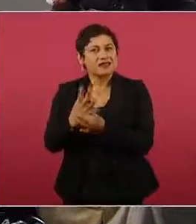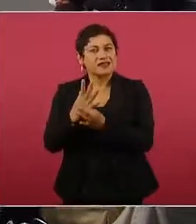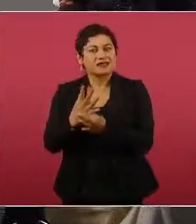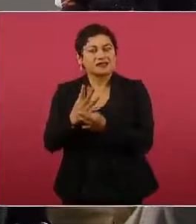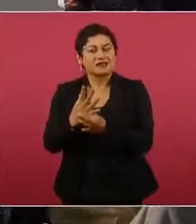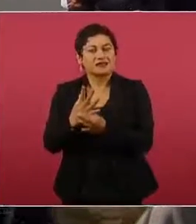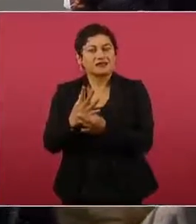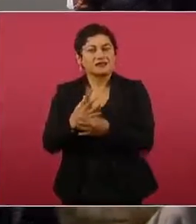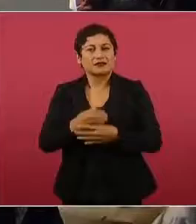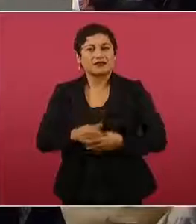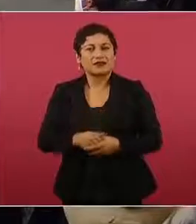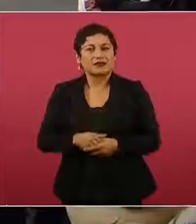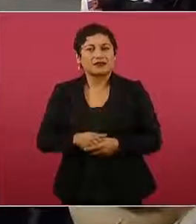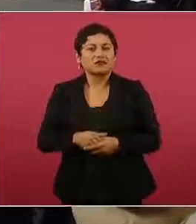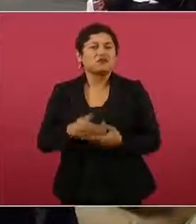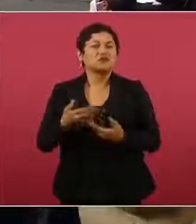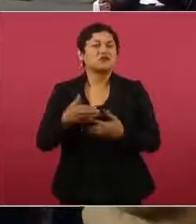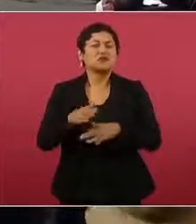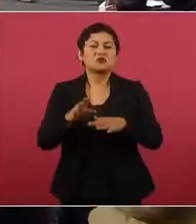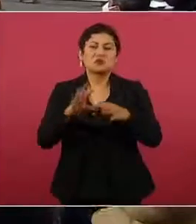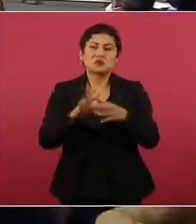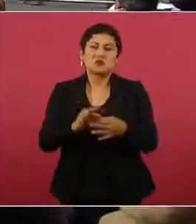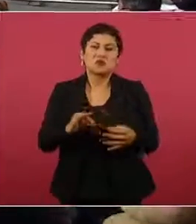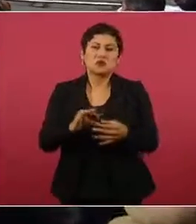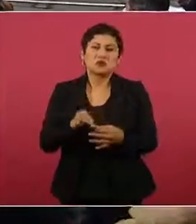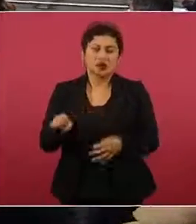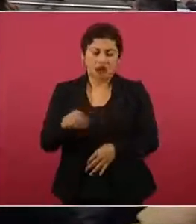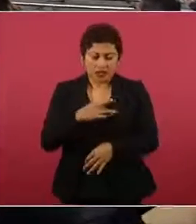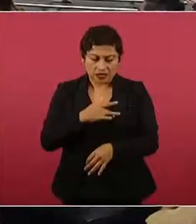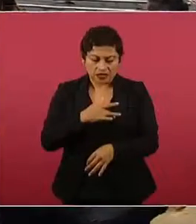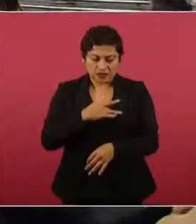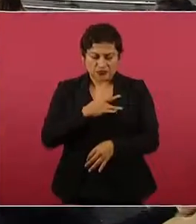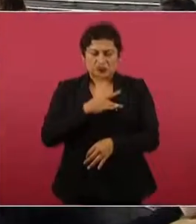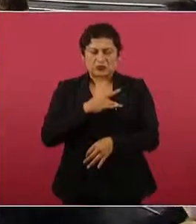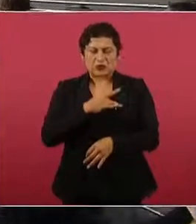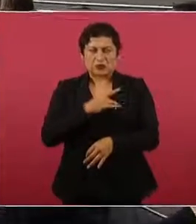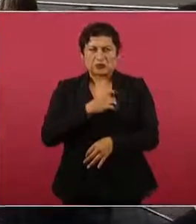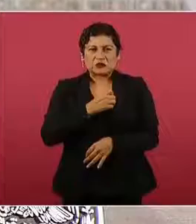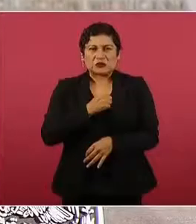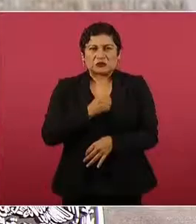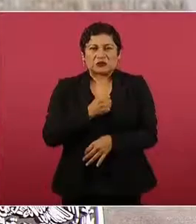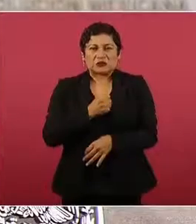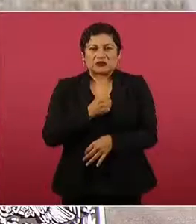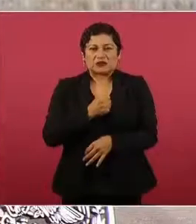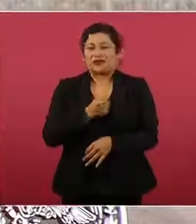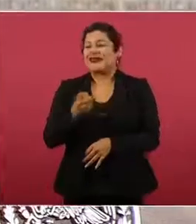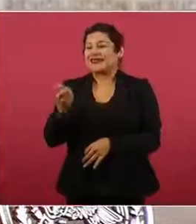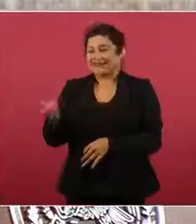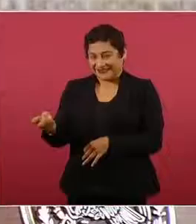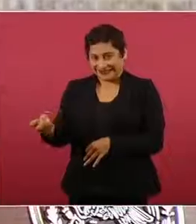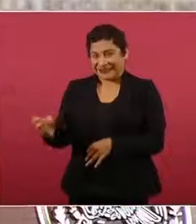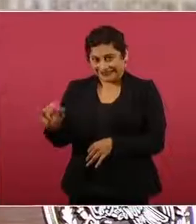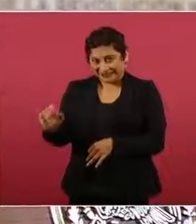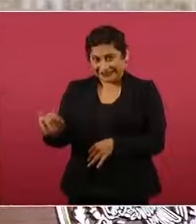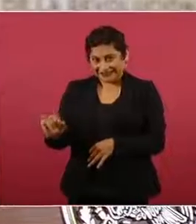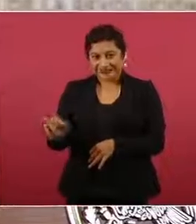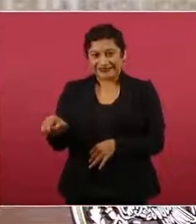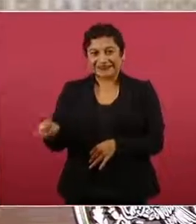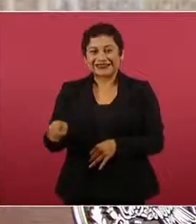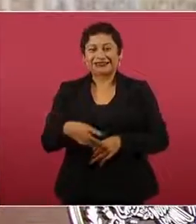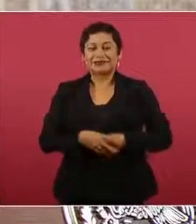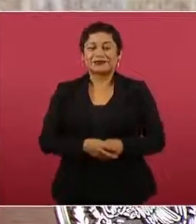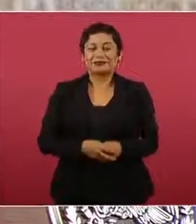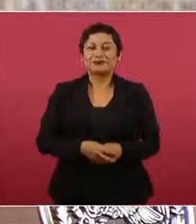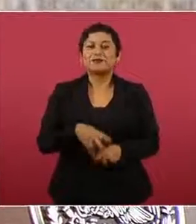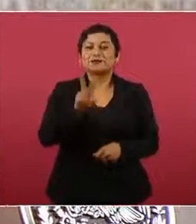de lo que le duele? Sí, cuando vea a un funcionario. A mí me